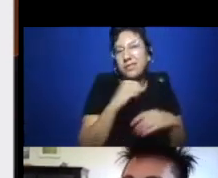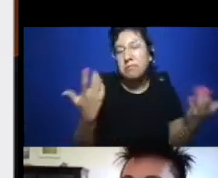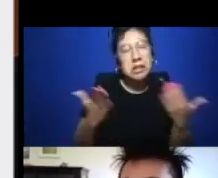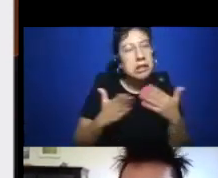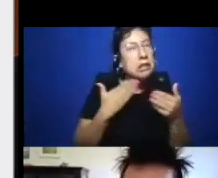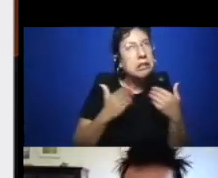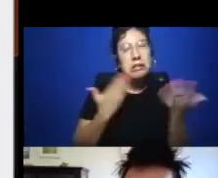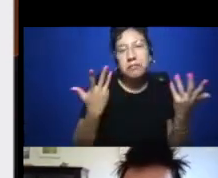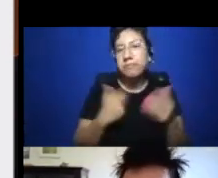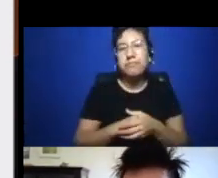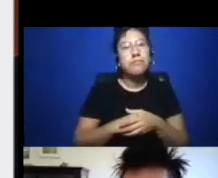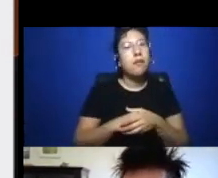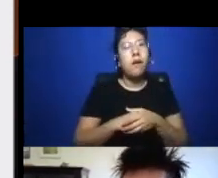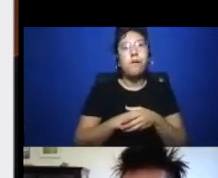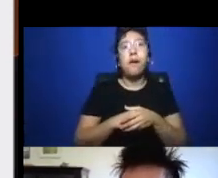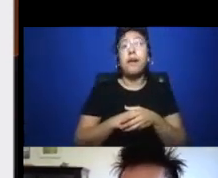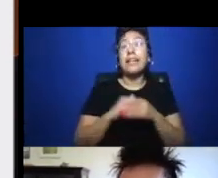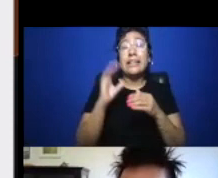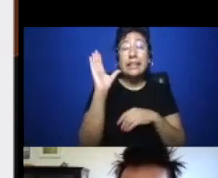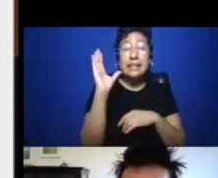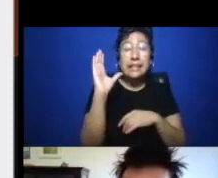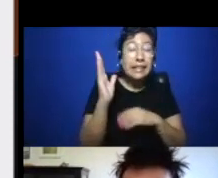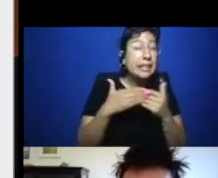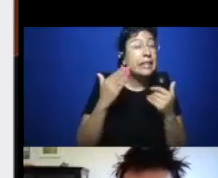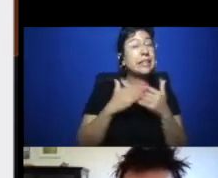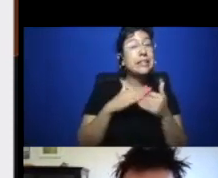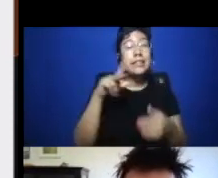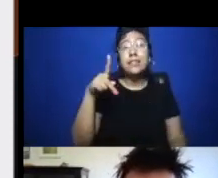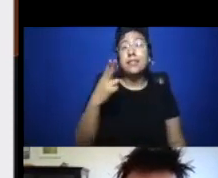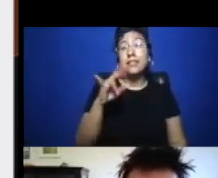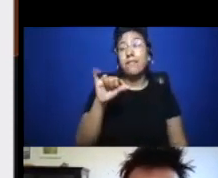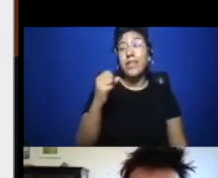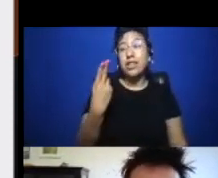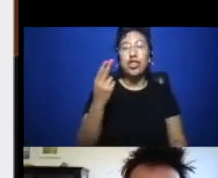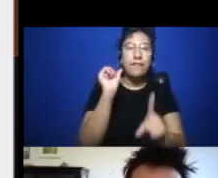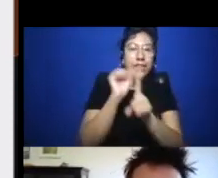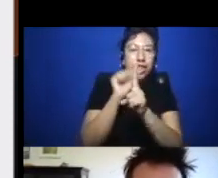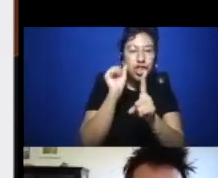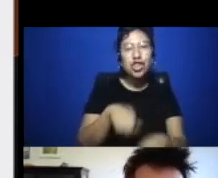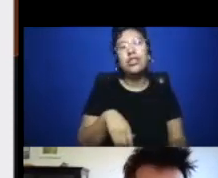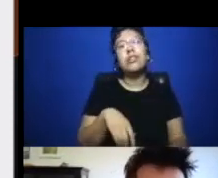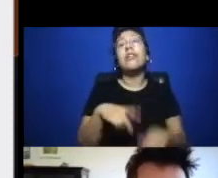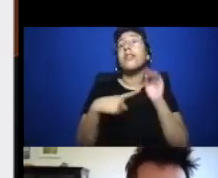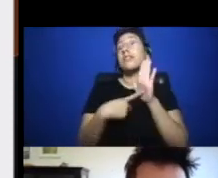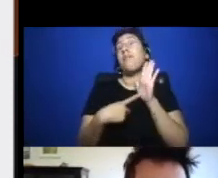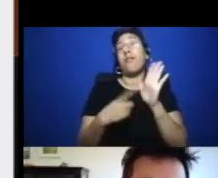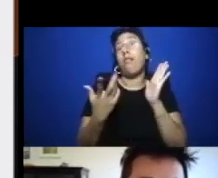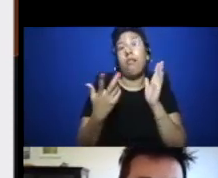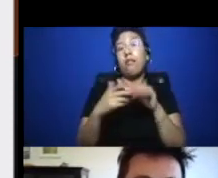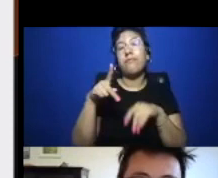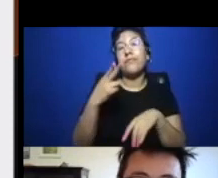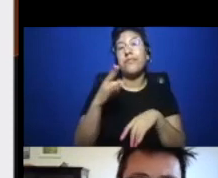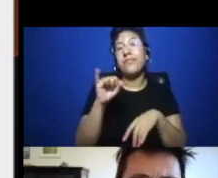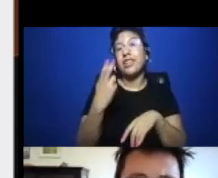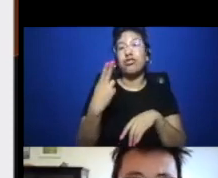de como descifrar y son fáciles de buscar. Y una manera, un ejemplo del phishing,